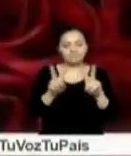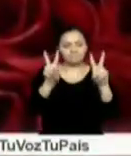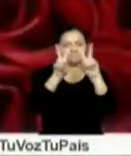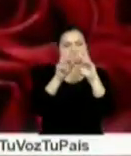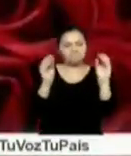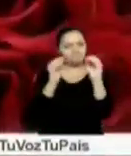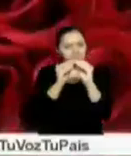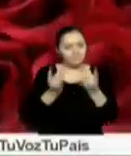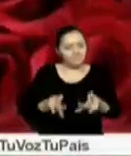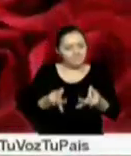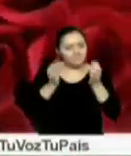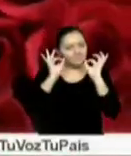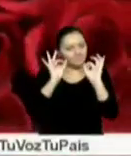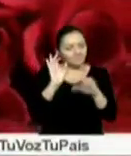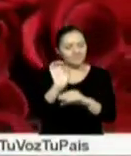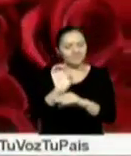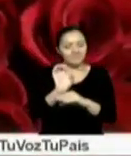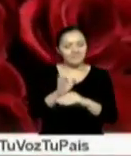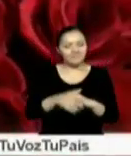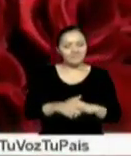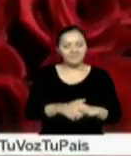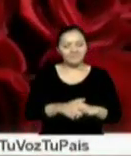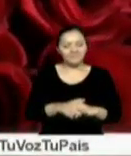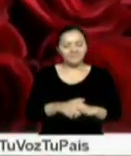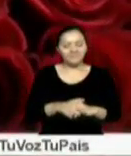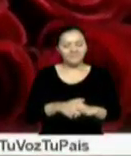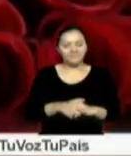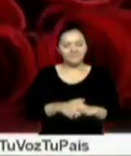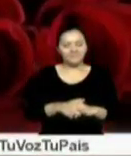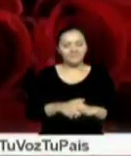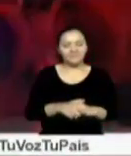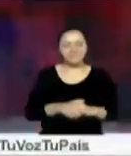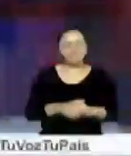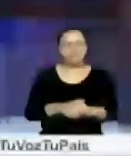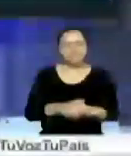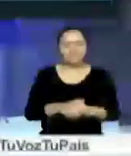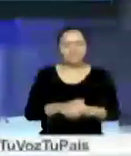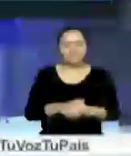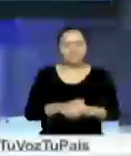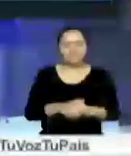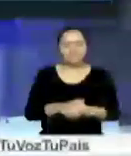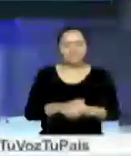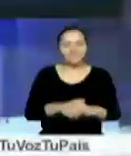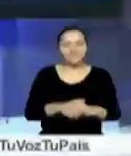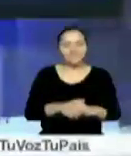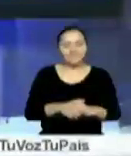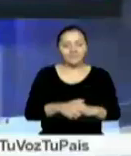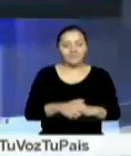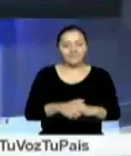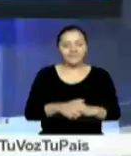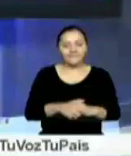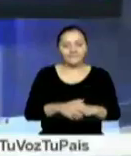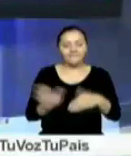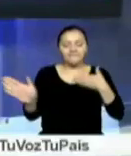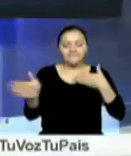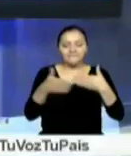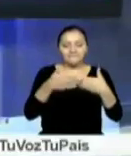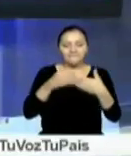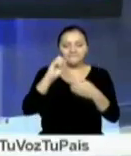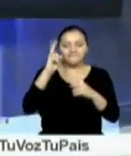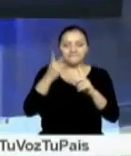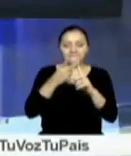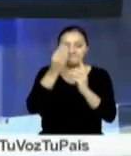calidad de los productos ecuatorianos cina con noticiero ciudadano así concluimos este segundo bloque